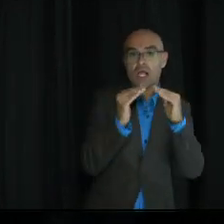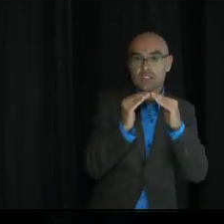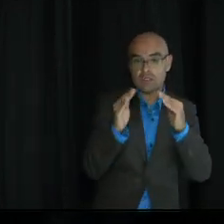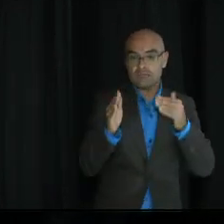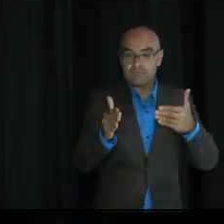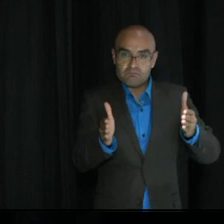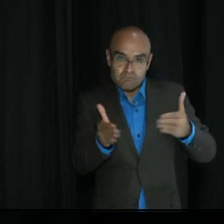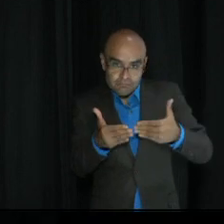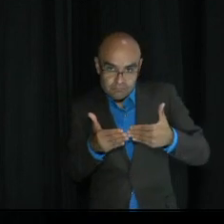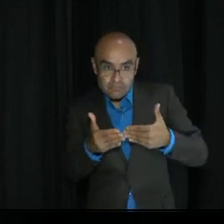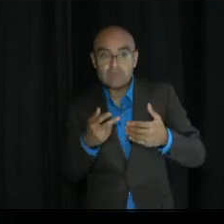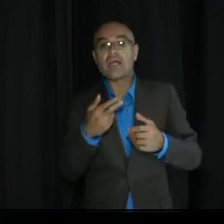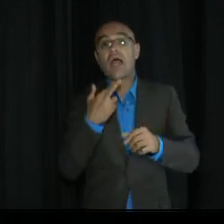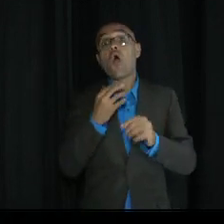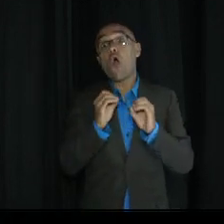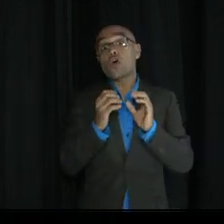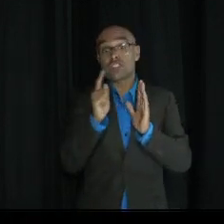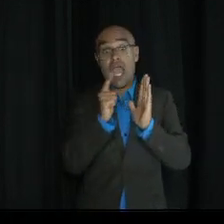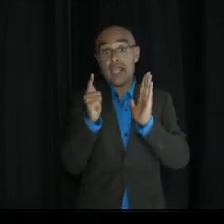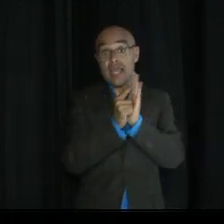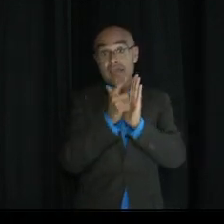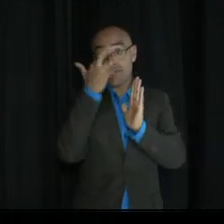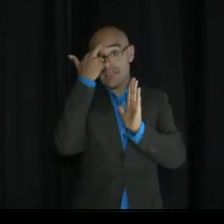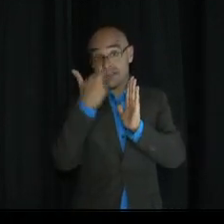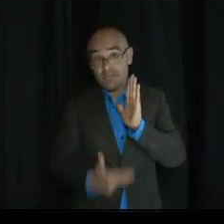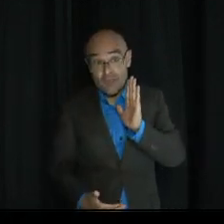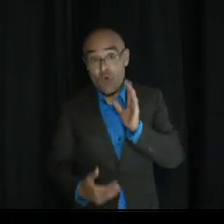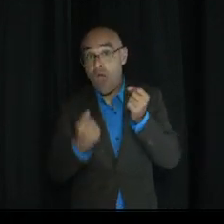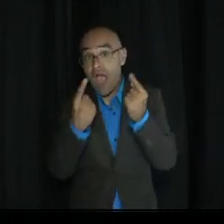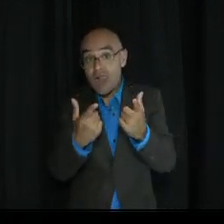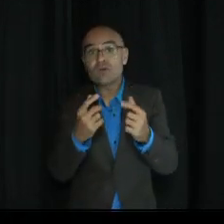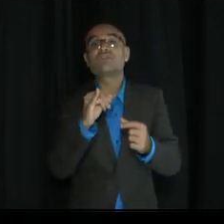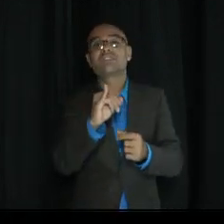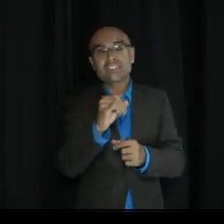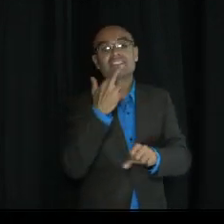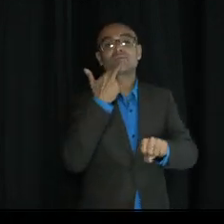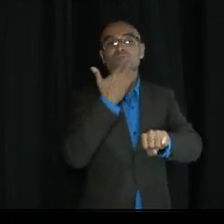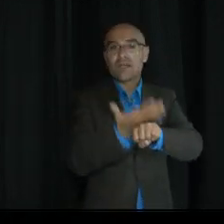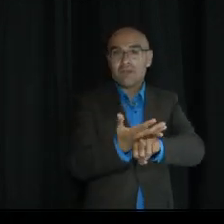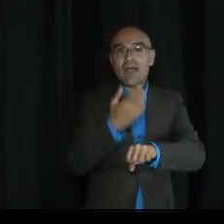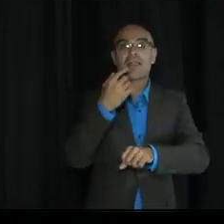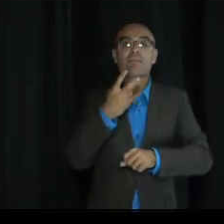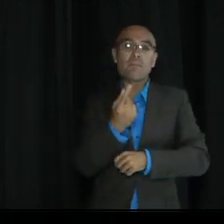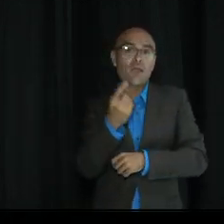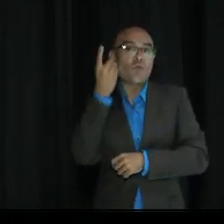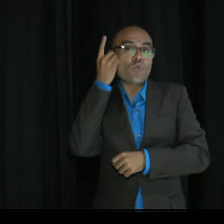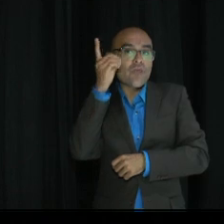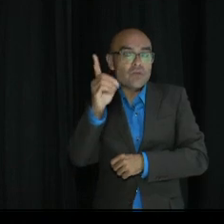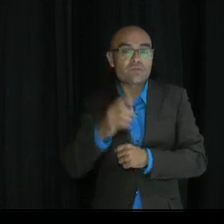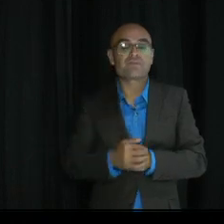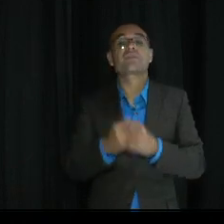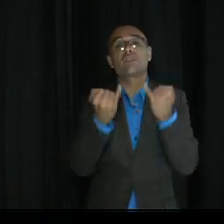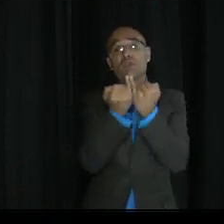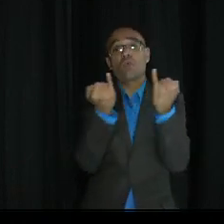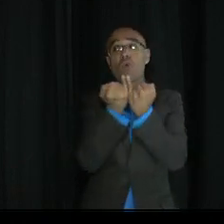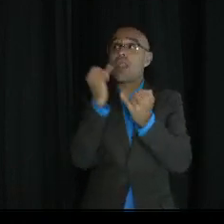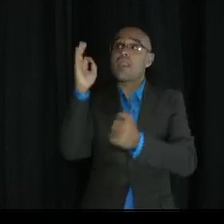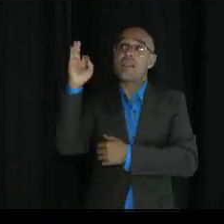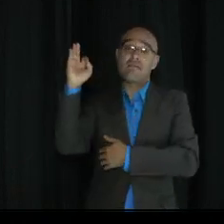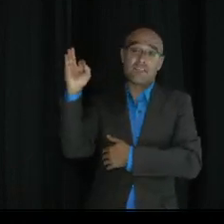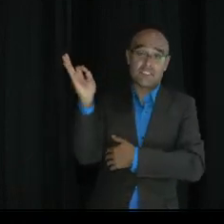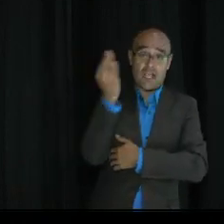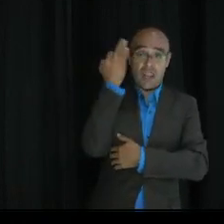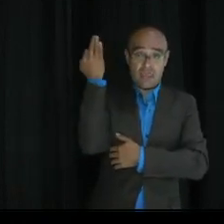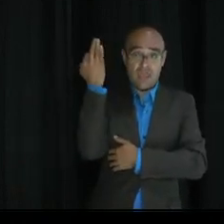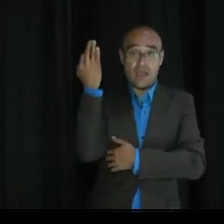penal. En el caso de la legislación federal, pues es competencia de Fiscalía General de la República, siempre y cuando concurra una circunstancia,